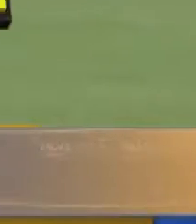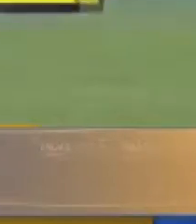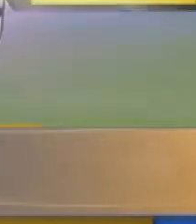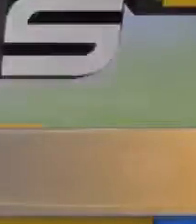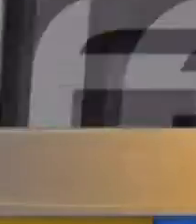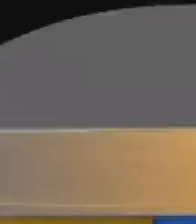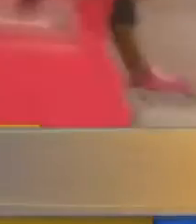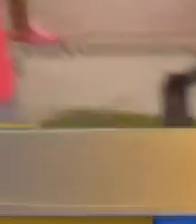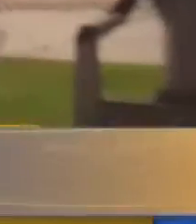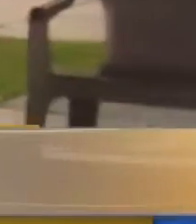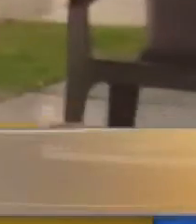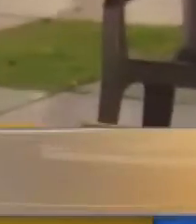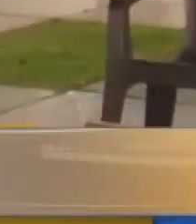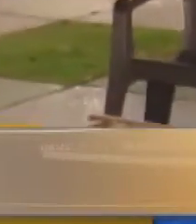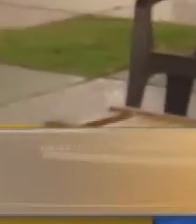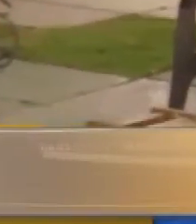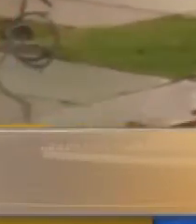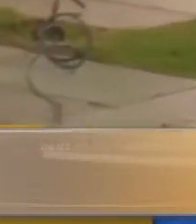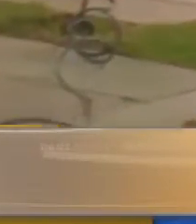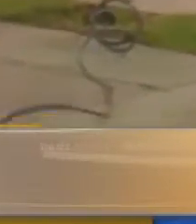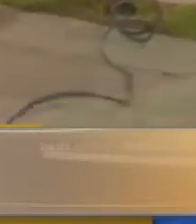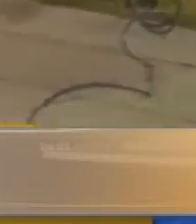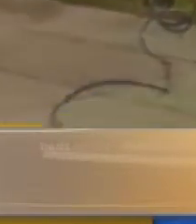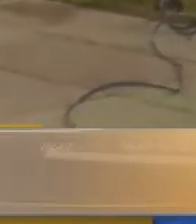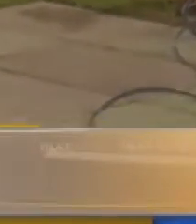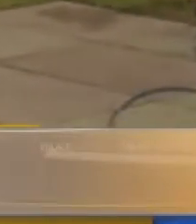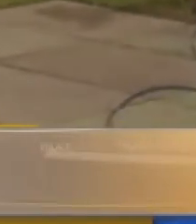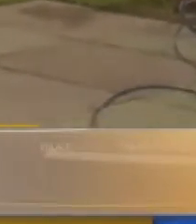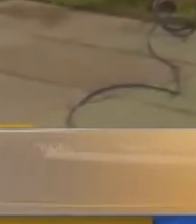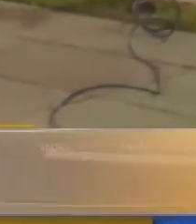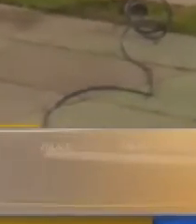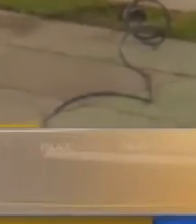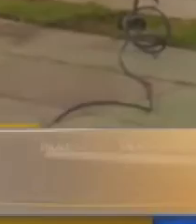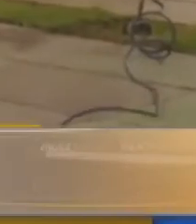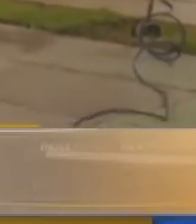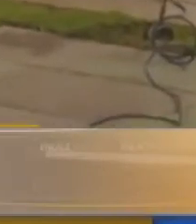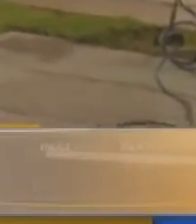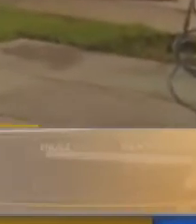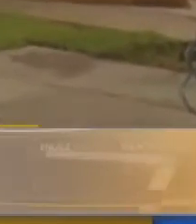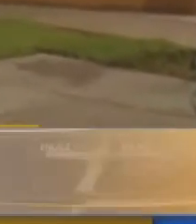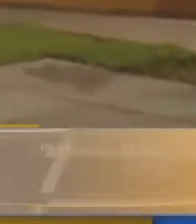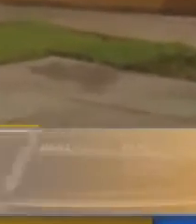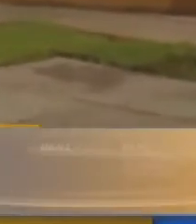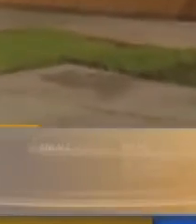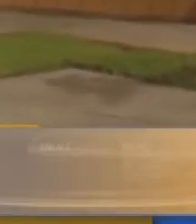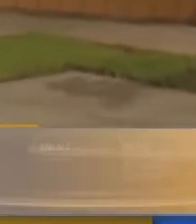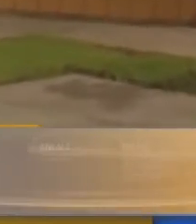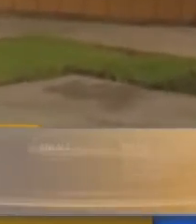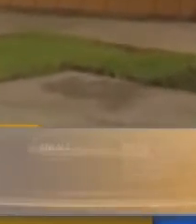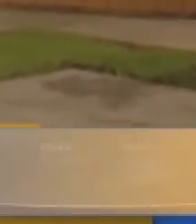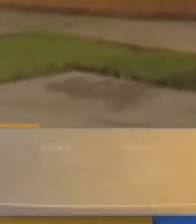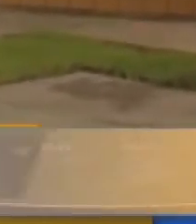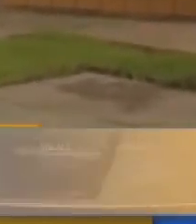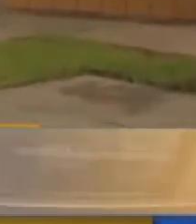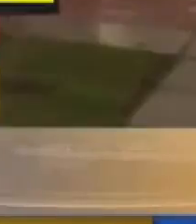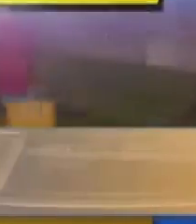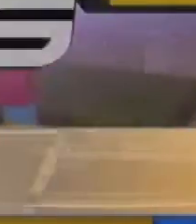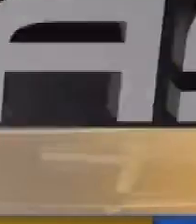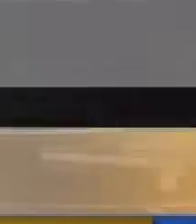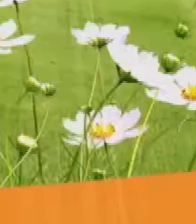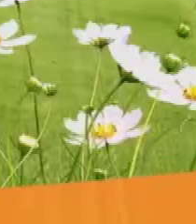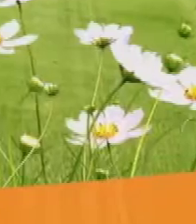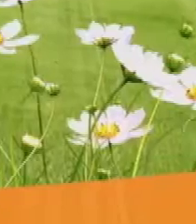deportiva. Y al cierre, Rufino acompañó a la Secretaría de Medio Ambiente en actividades de cultura ciudadana realizadas durante el pasado puente